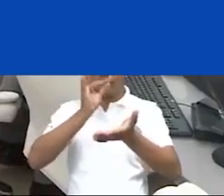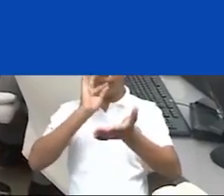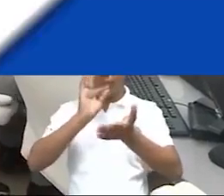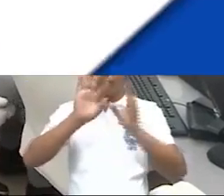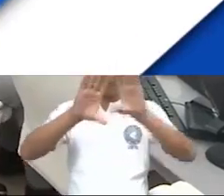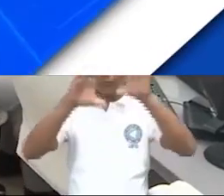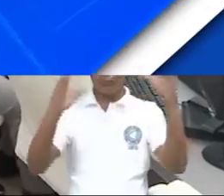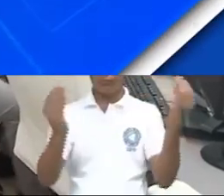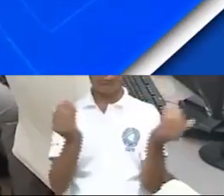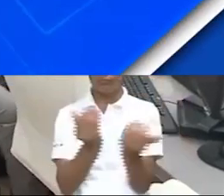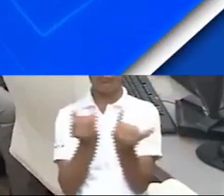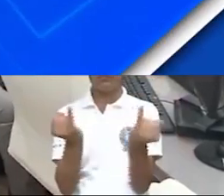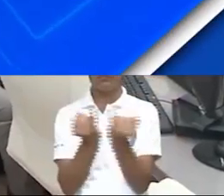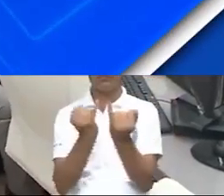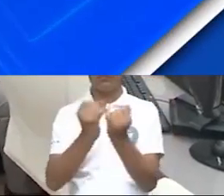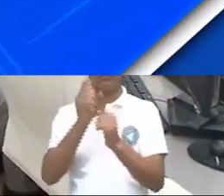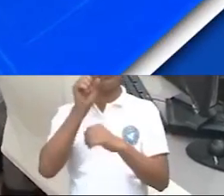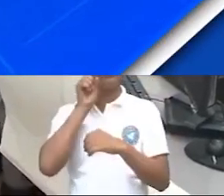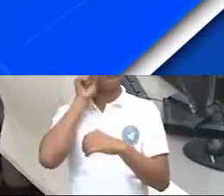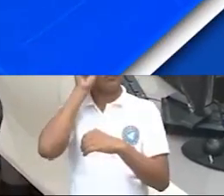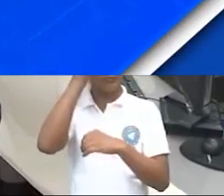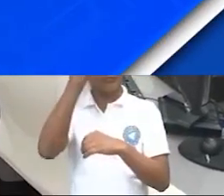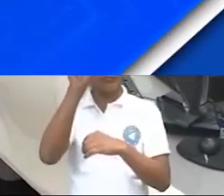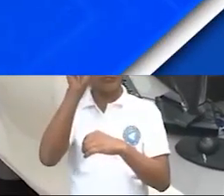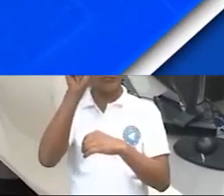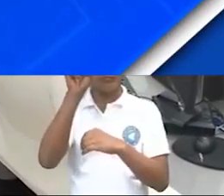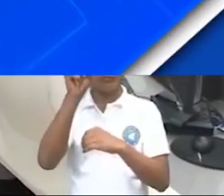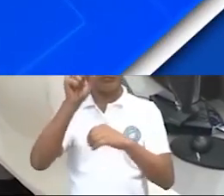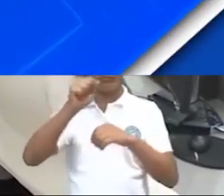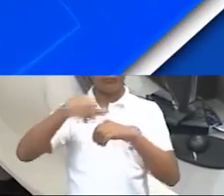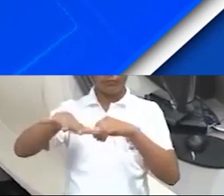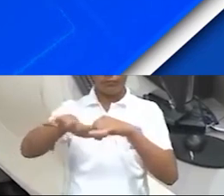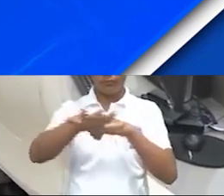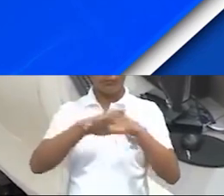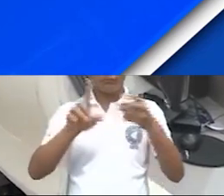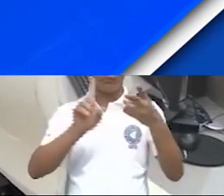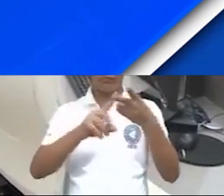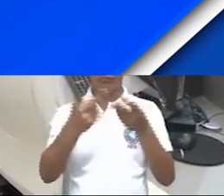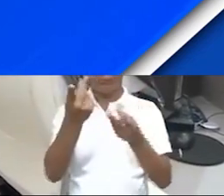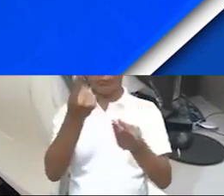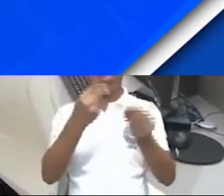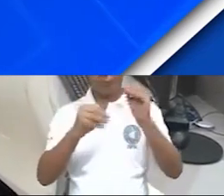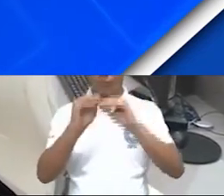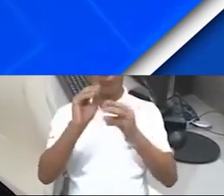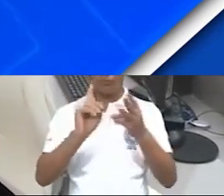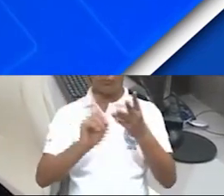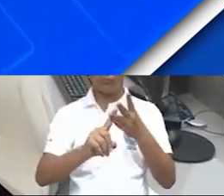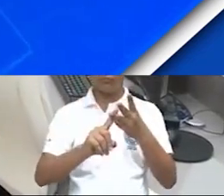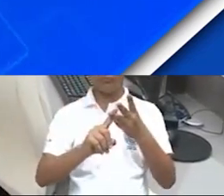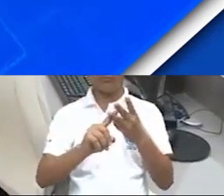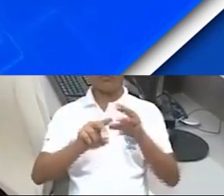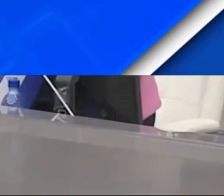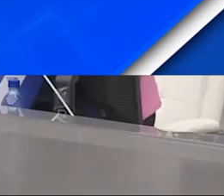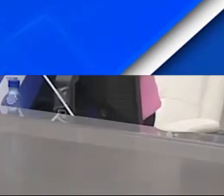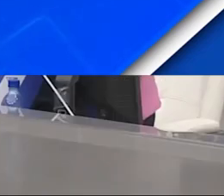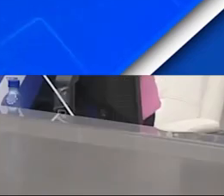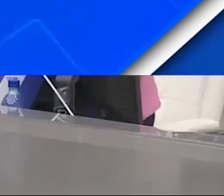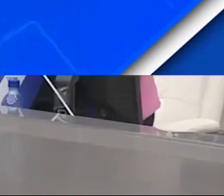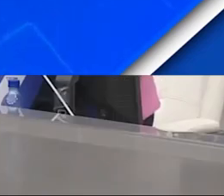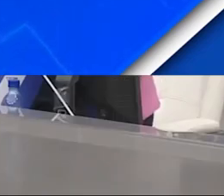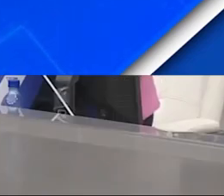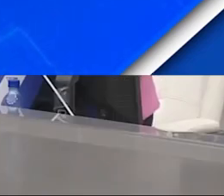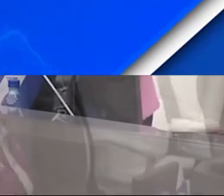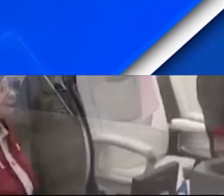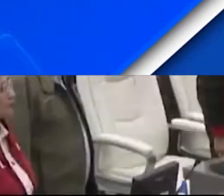En la Asamblea Nacional fue aprobado el memorándum de entendimiento para la creación de la Comisión Mixta Intergubernamental